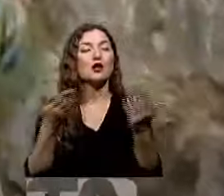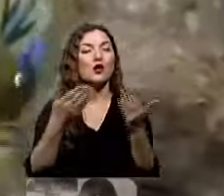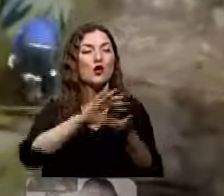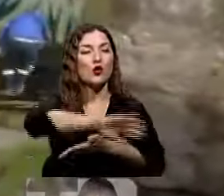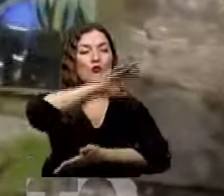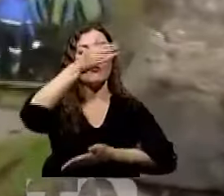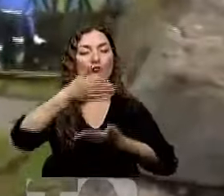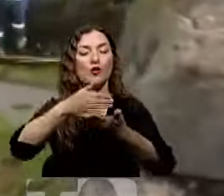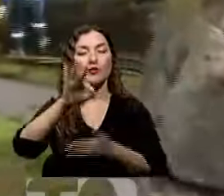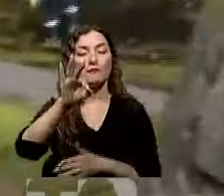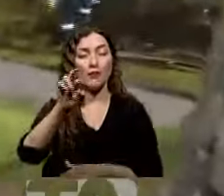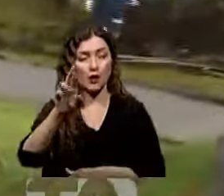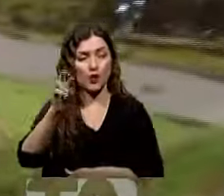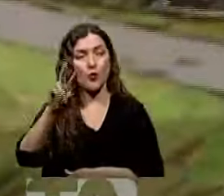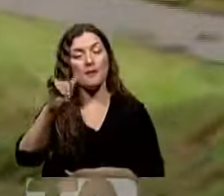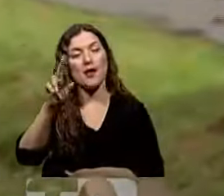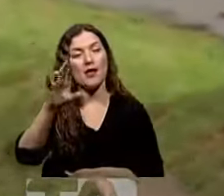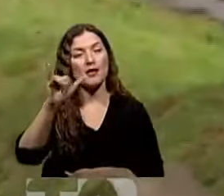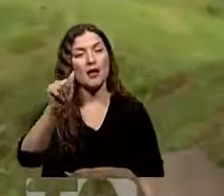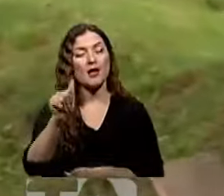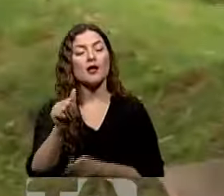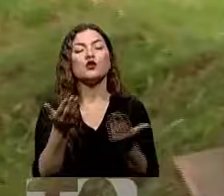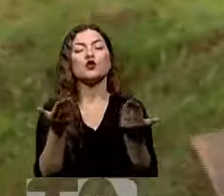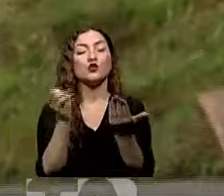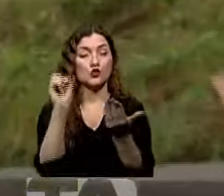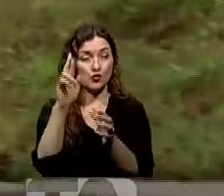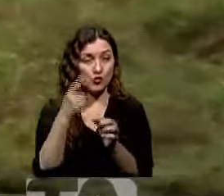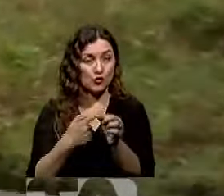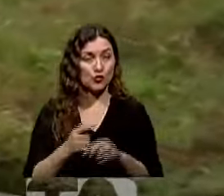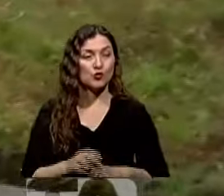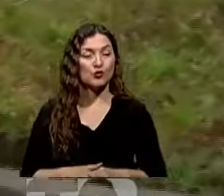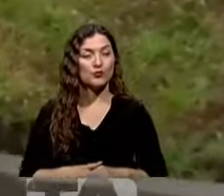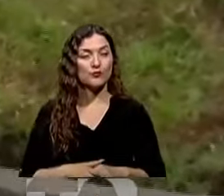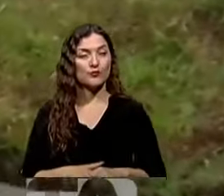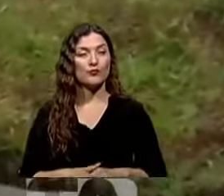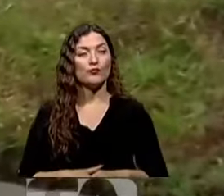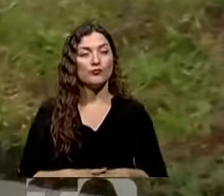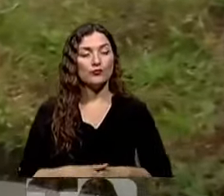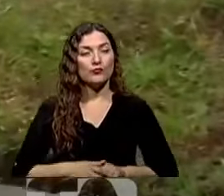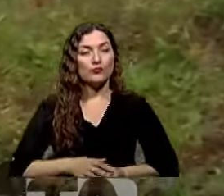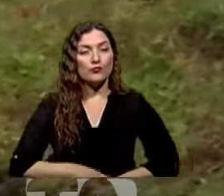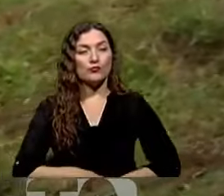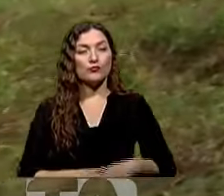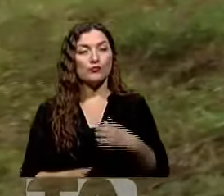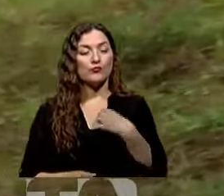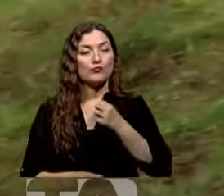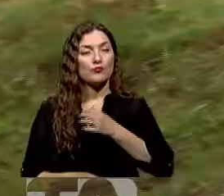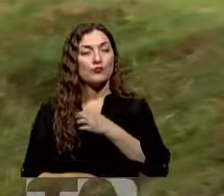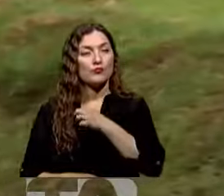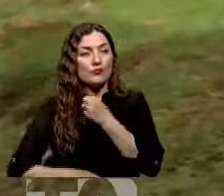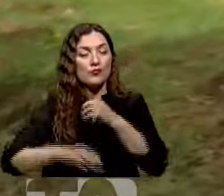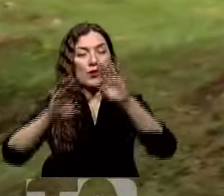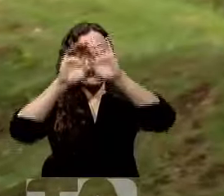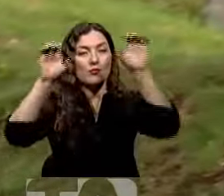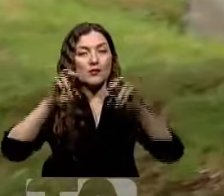la Ferroviaria, ubicado en el sur de Quito. Ustedes pueden observar, a esta hora ya hay cuadrillas de la empresa de movilidad y obras públicas que